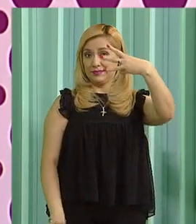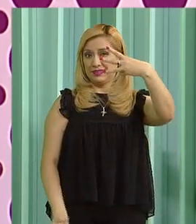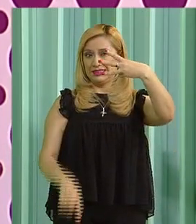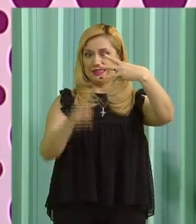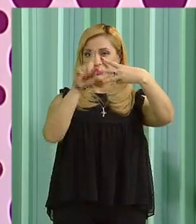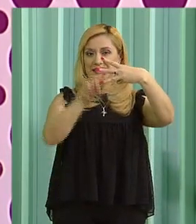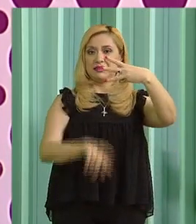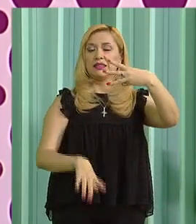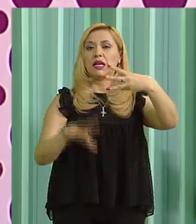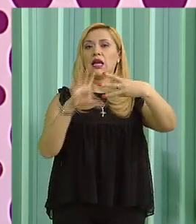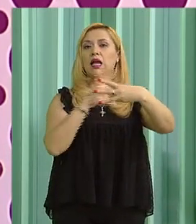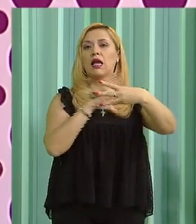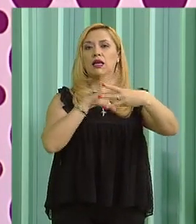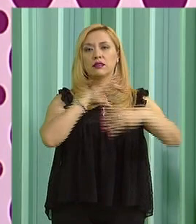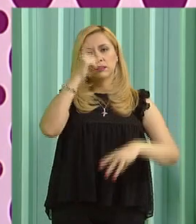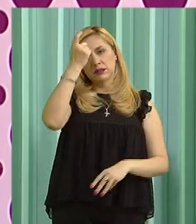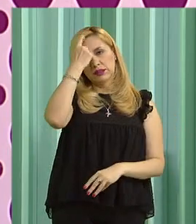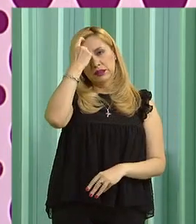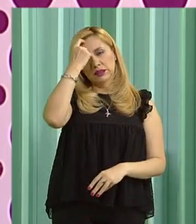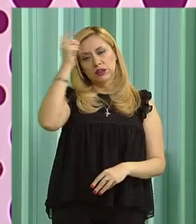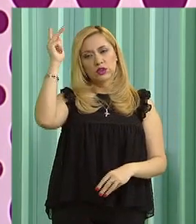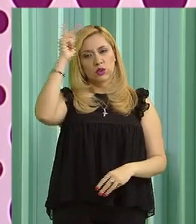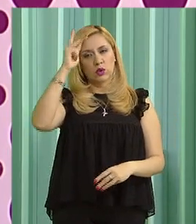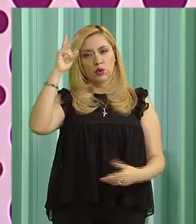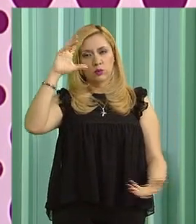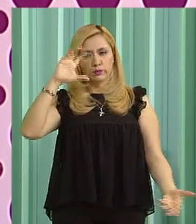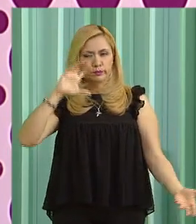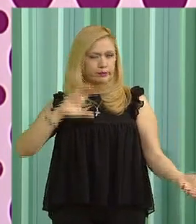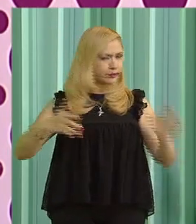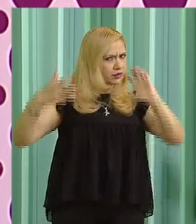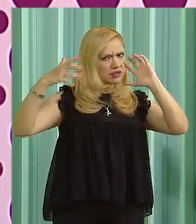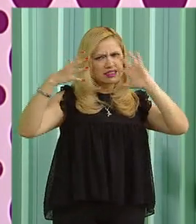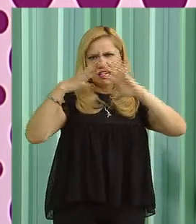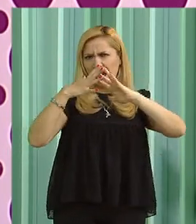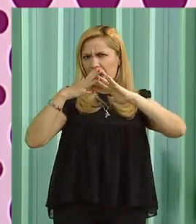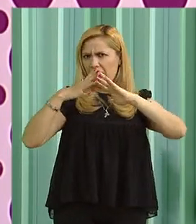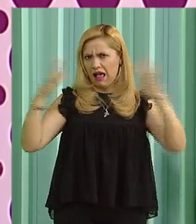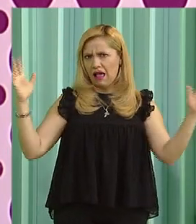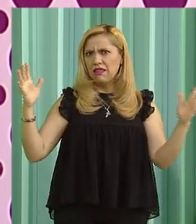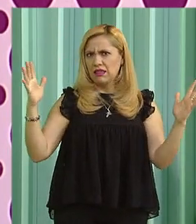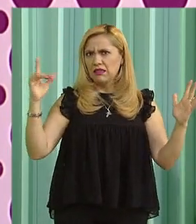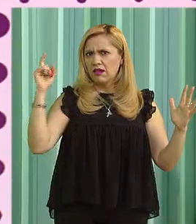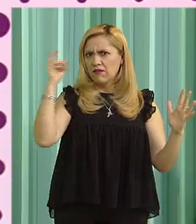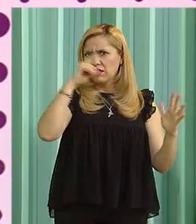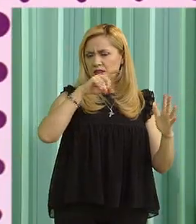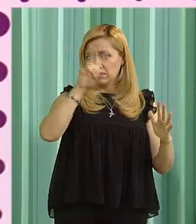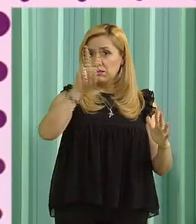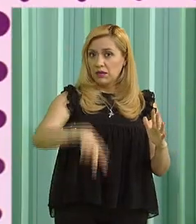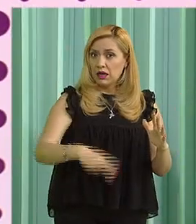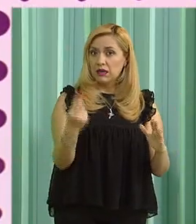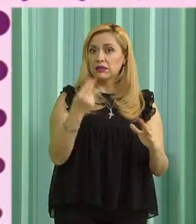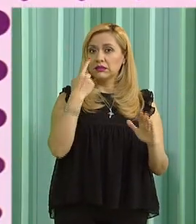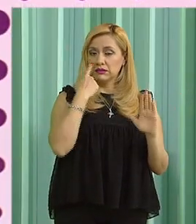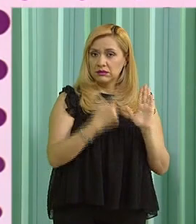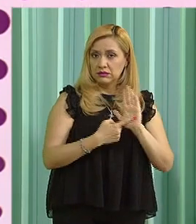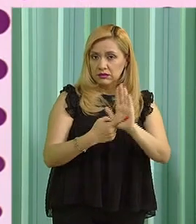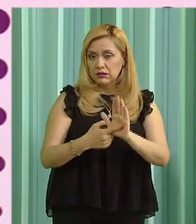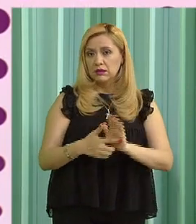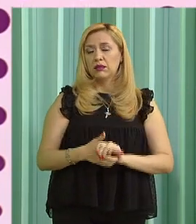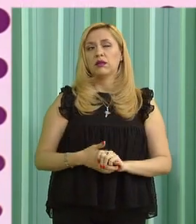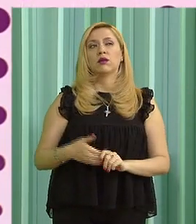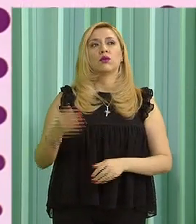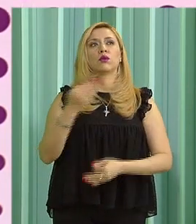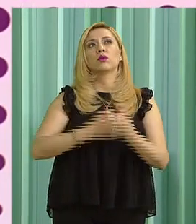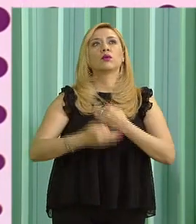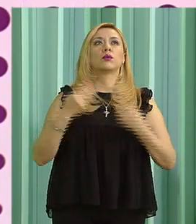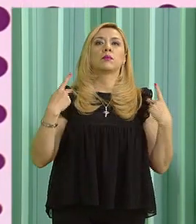hay estresores psicológicos muy grandes, muy importantes que tendríamos que tomar en cuenta. Todas las